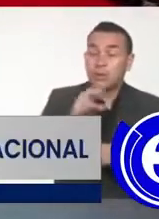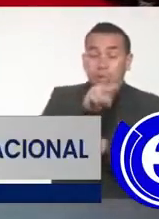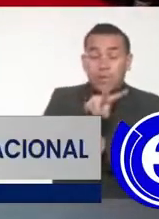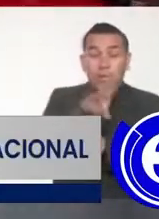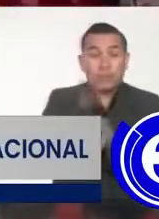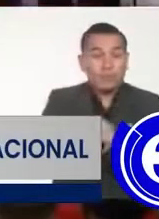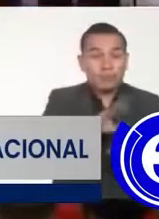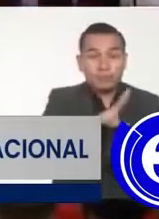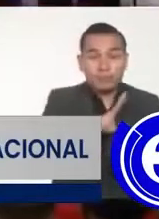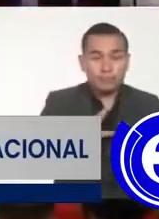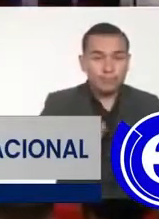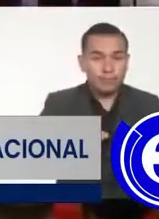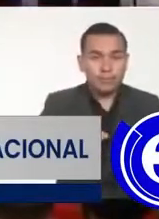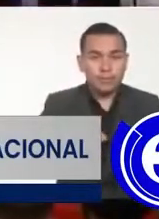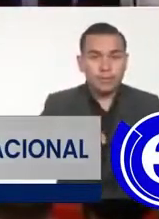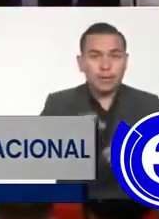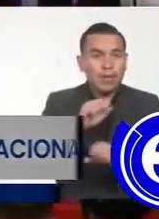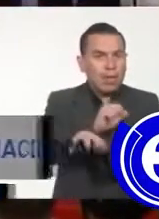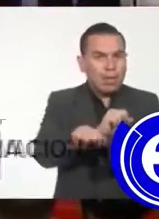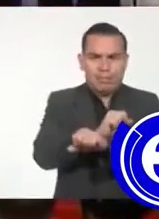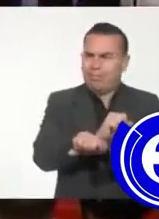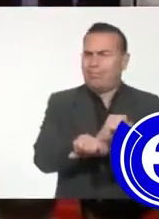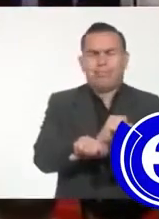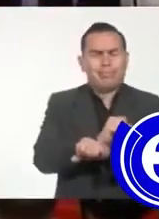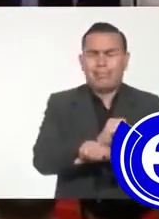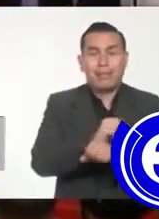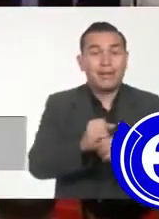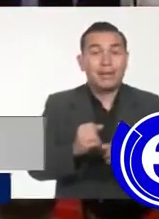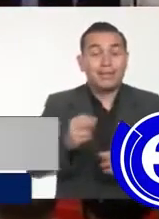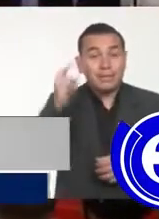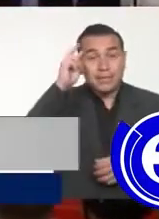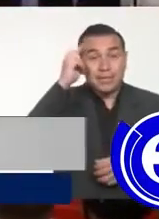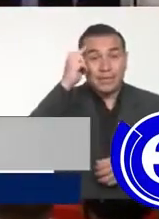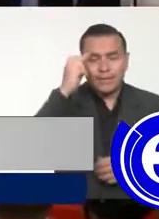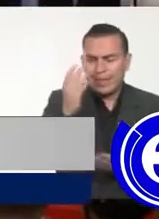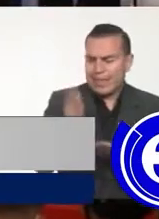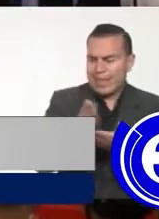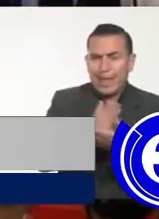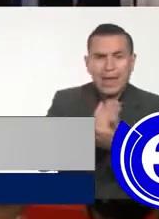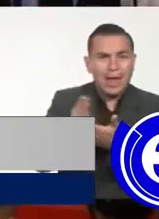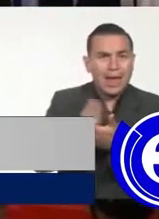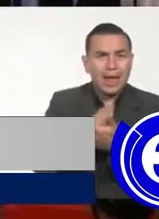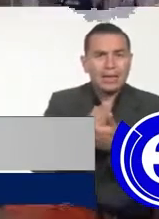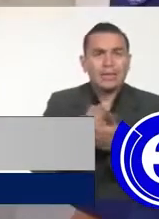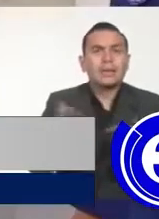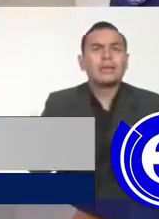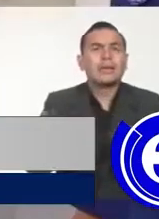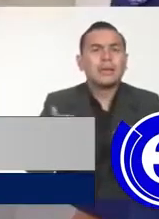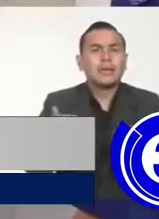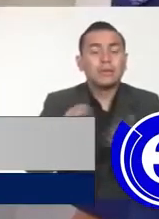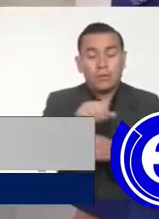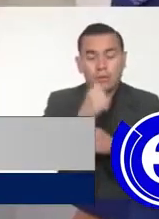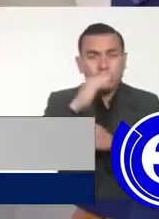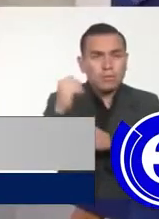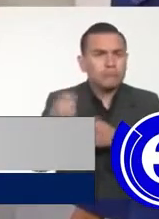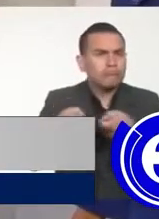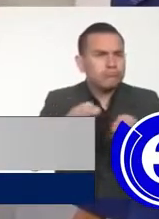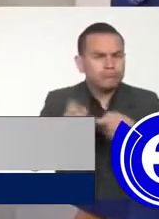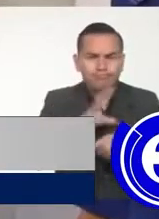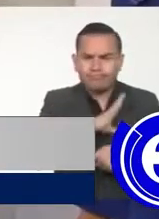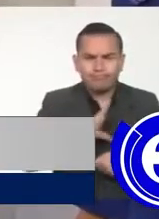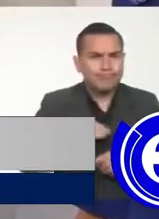los asuntos de país no va a regresar a ser colonia no va a ser protectorado ni va a seguir las órdenes de ningún poder extranjero